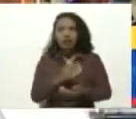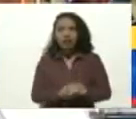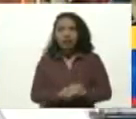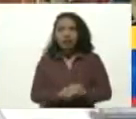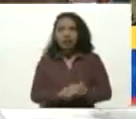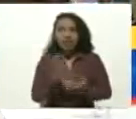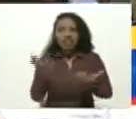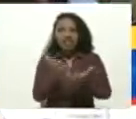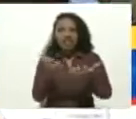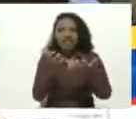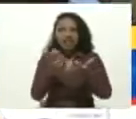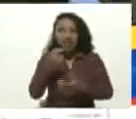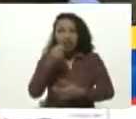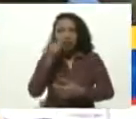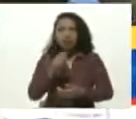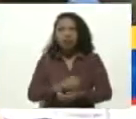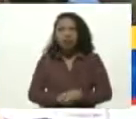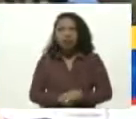Hirviendo.